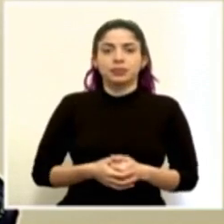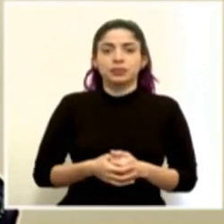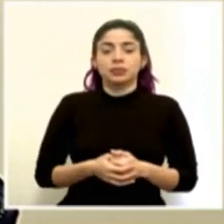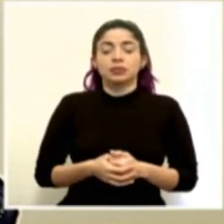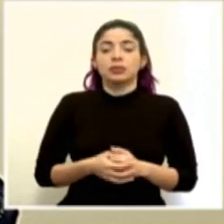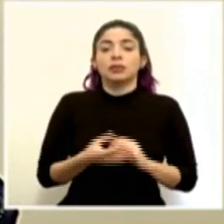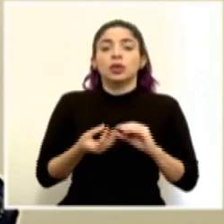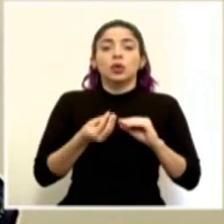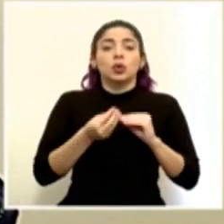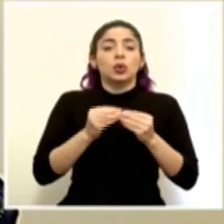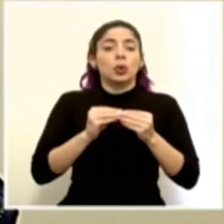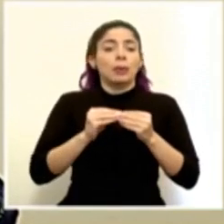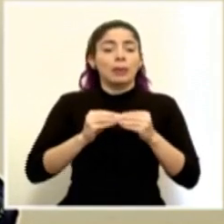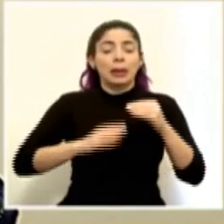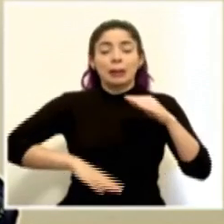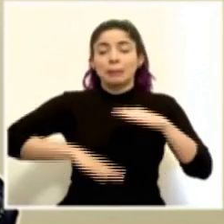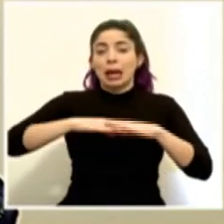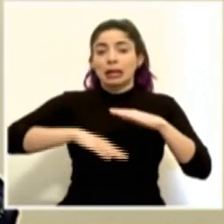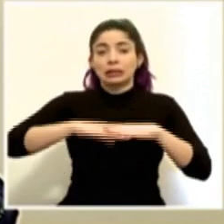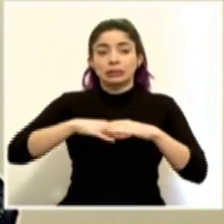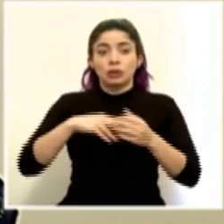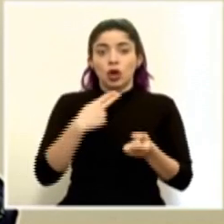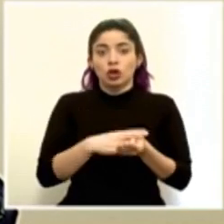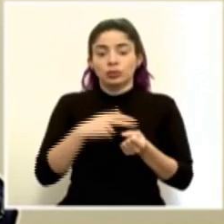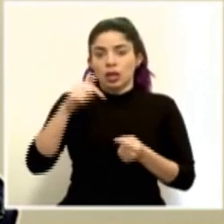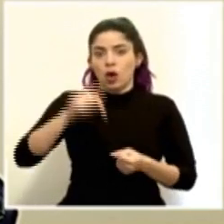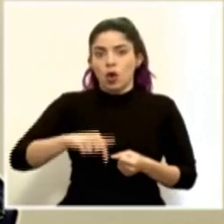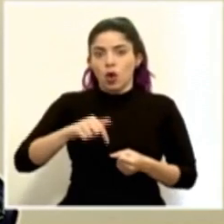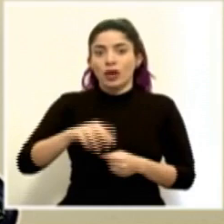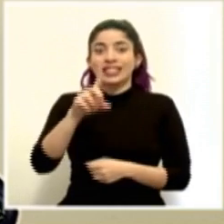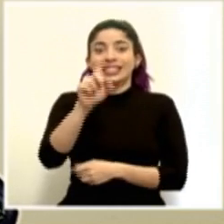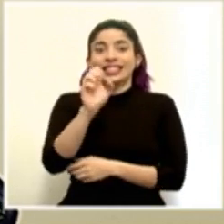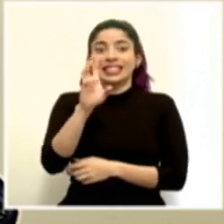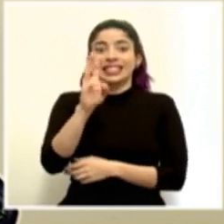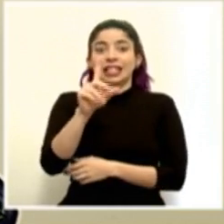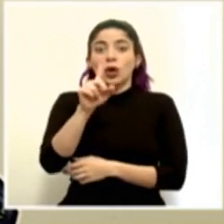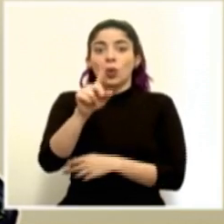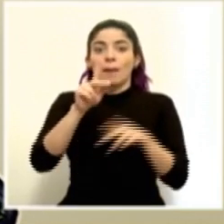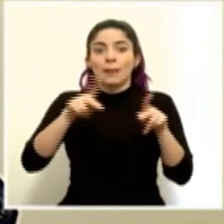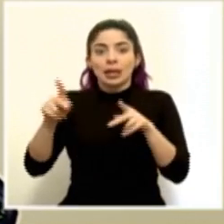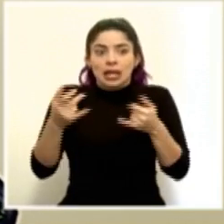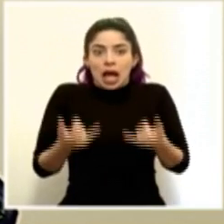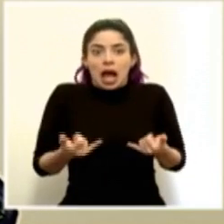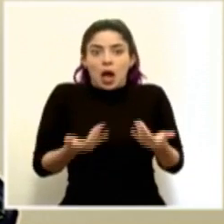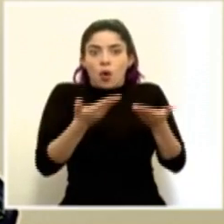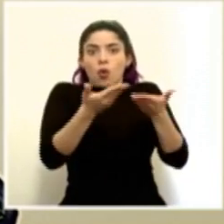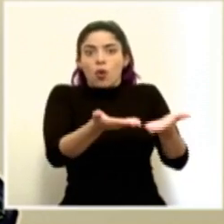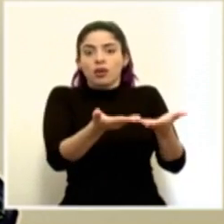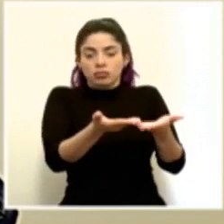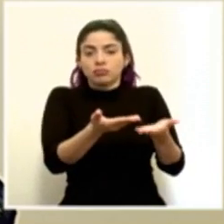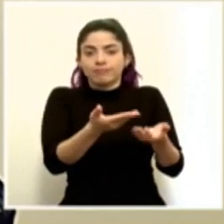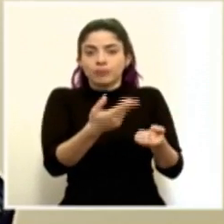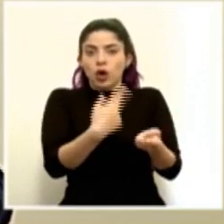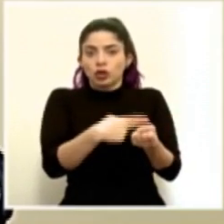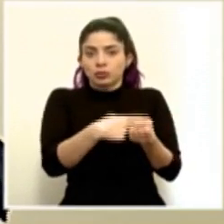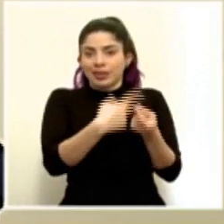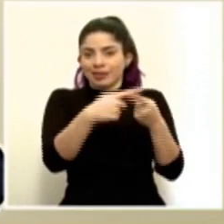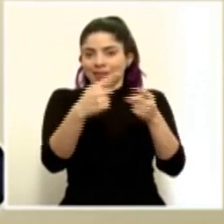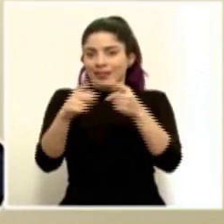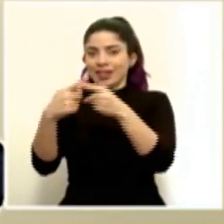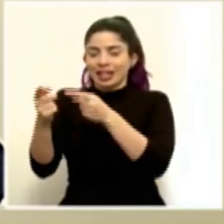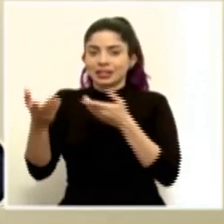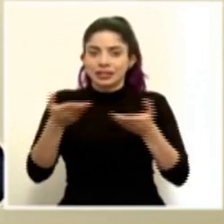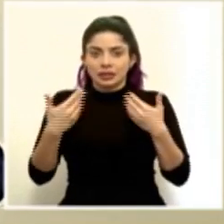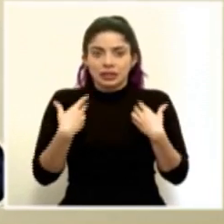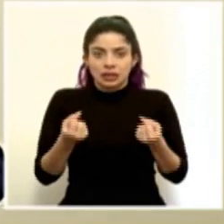La cifra más alta de hospitalizados se alcanza hoy con 161 personas que están en los diferentes